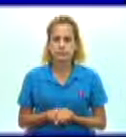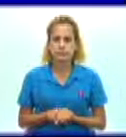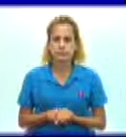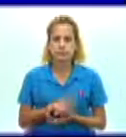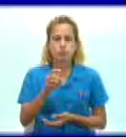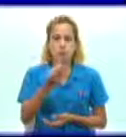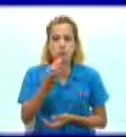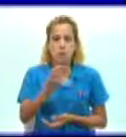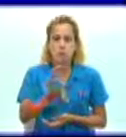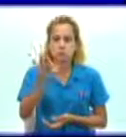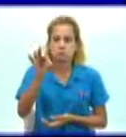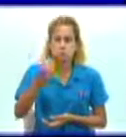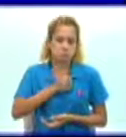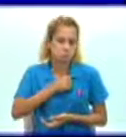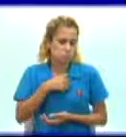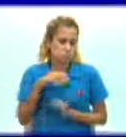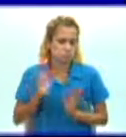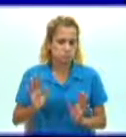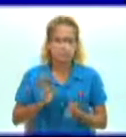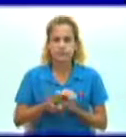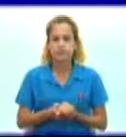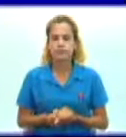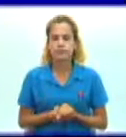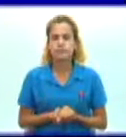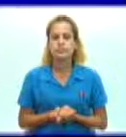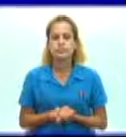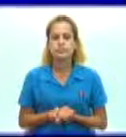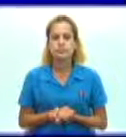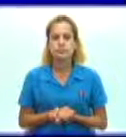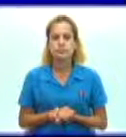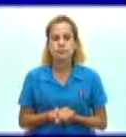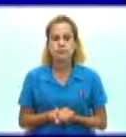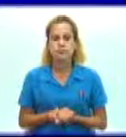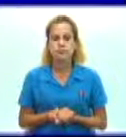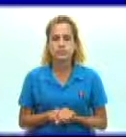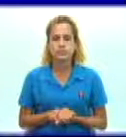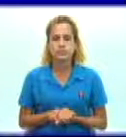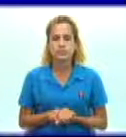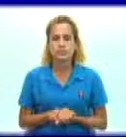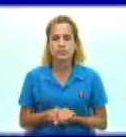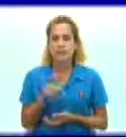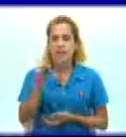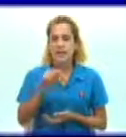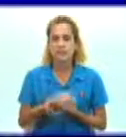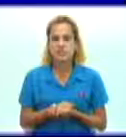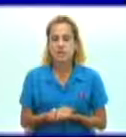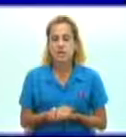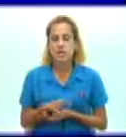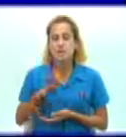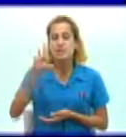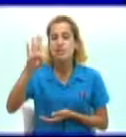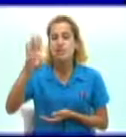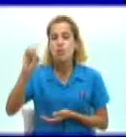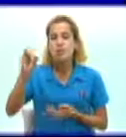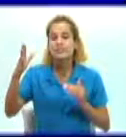pueden seleccionar la que para ustedes sea más fácil, la que sea de su agrado. En este caso podemos decir